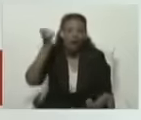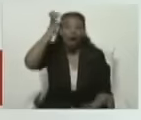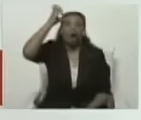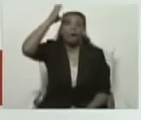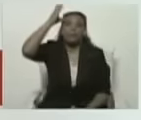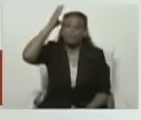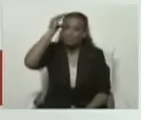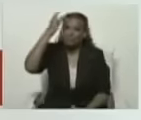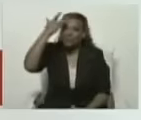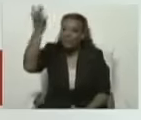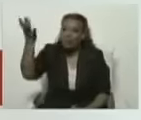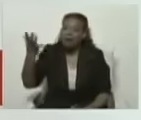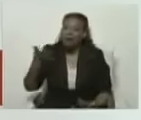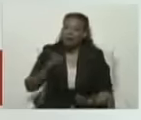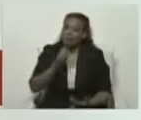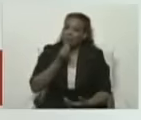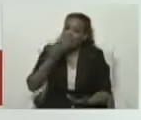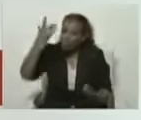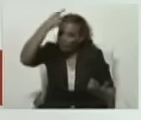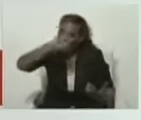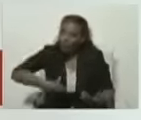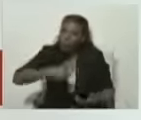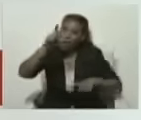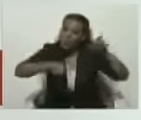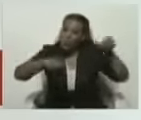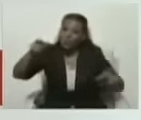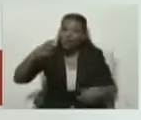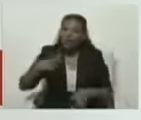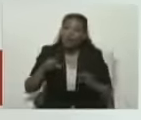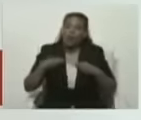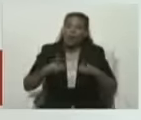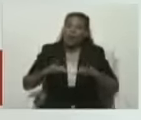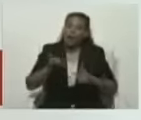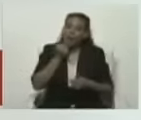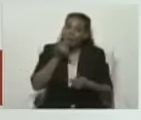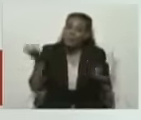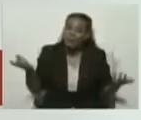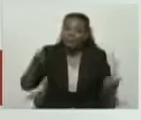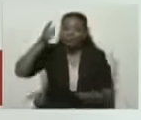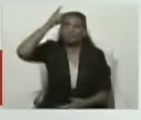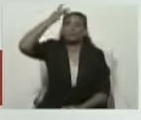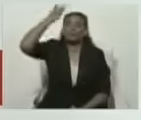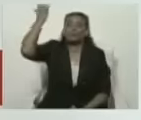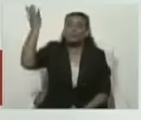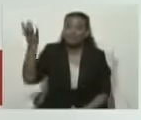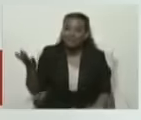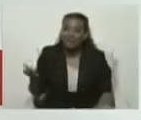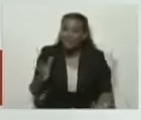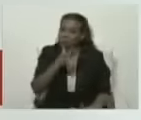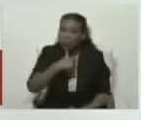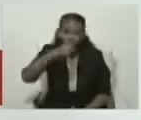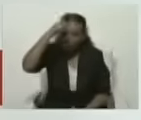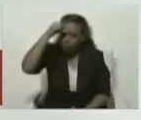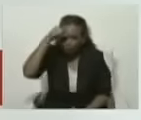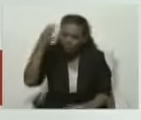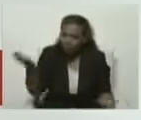para cometer actos imbéciles por parte de algunos seres humanos escapa